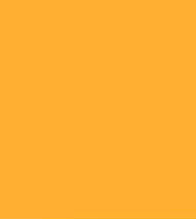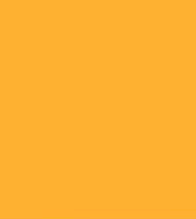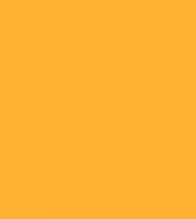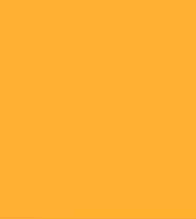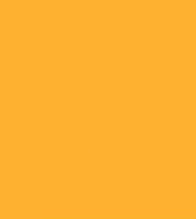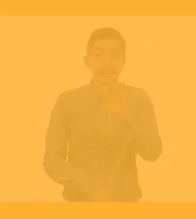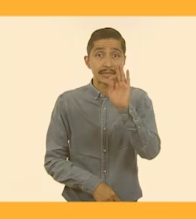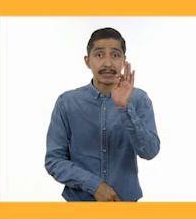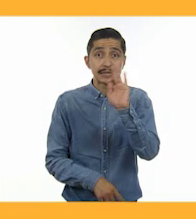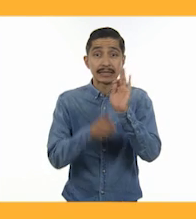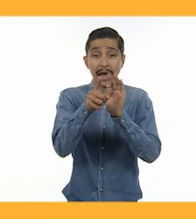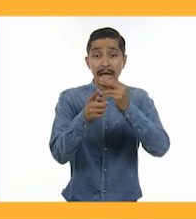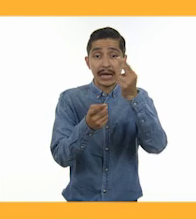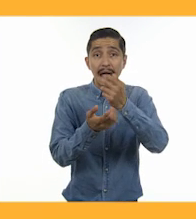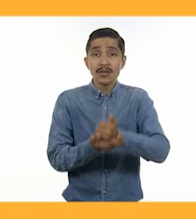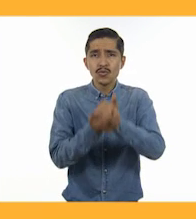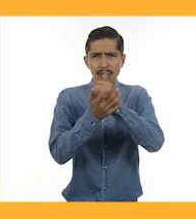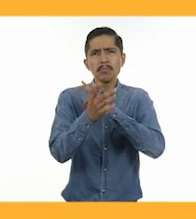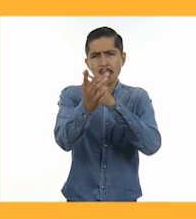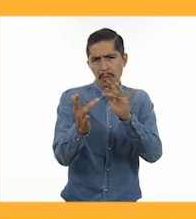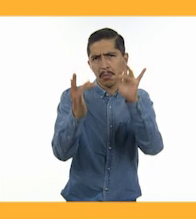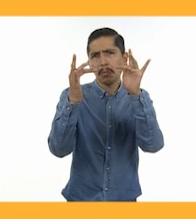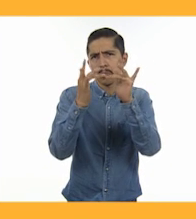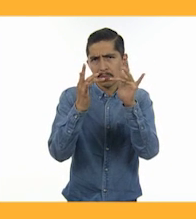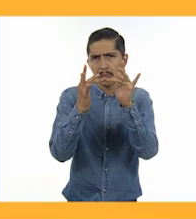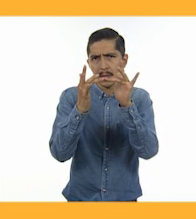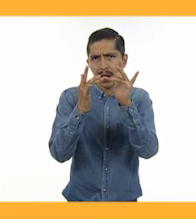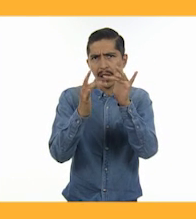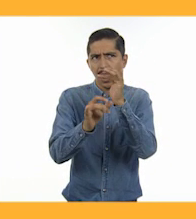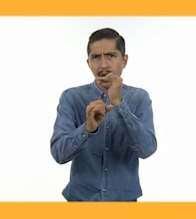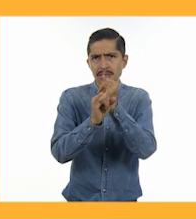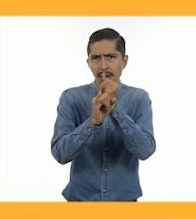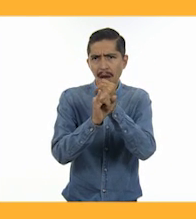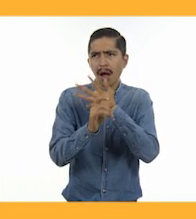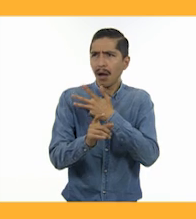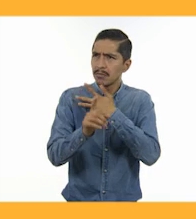Si necesitas ayuda, contáctanos. Página web